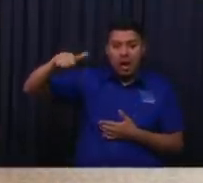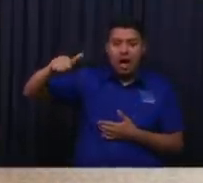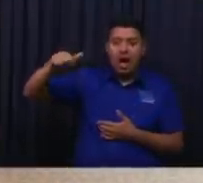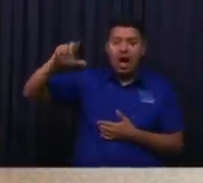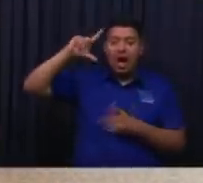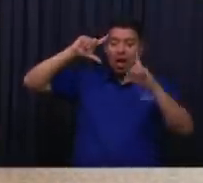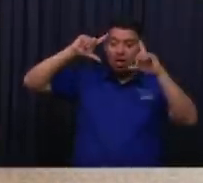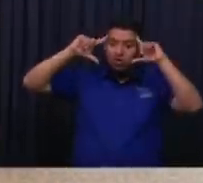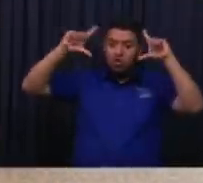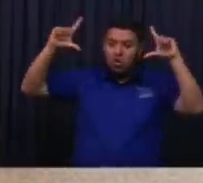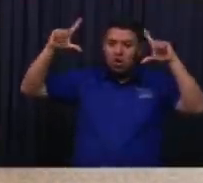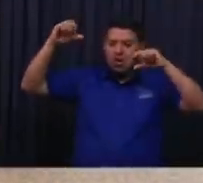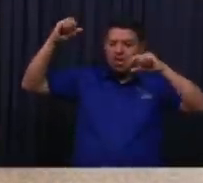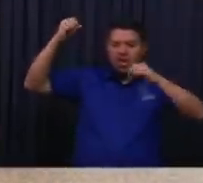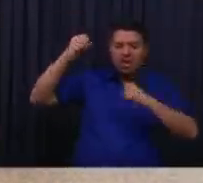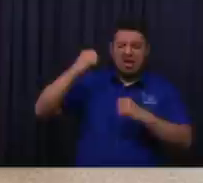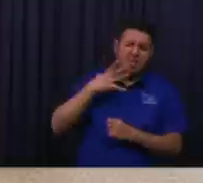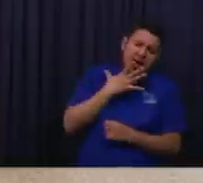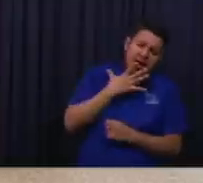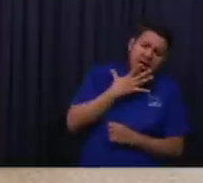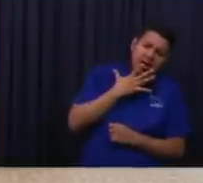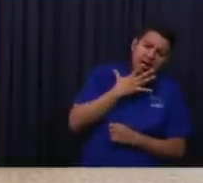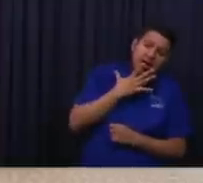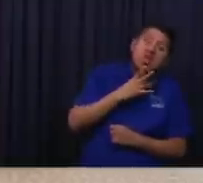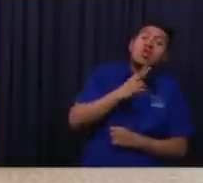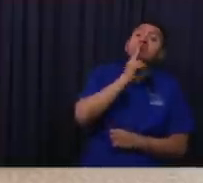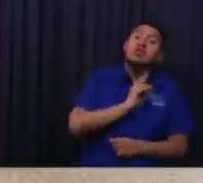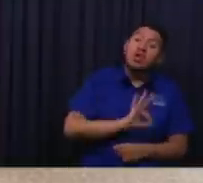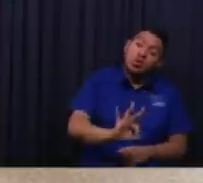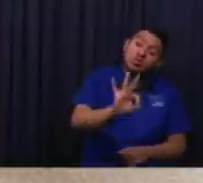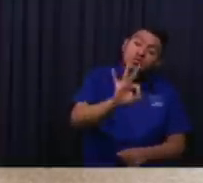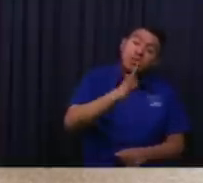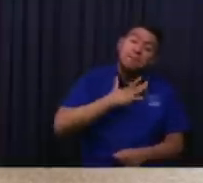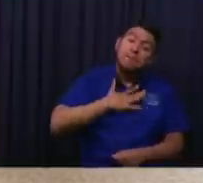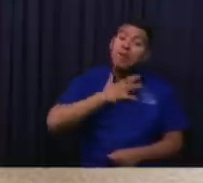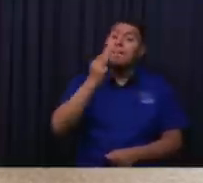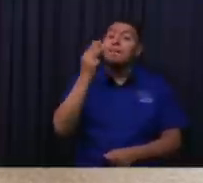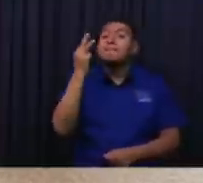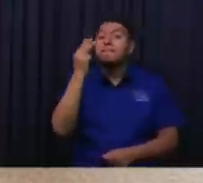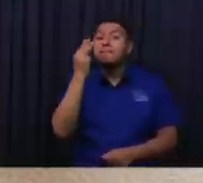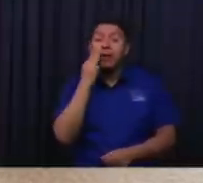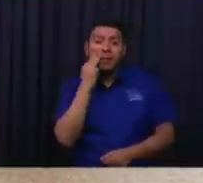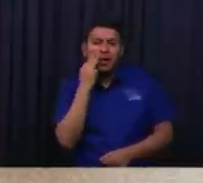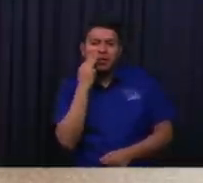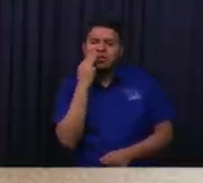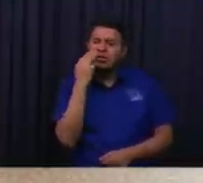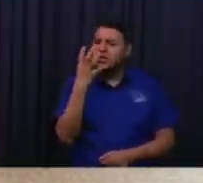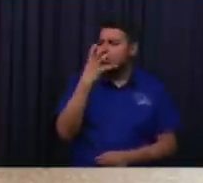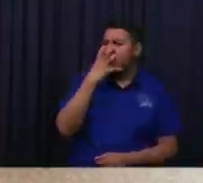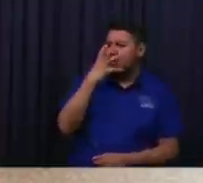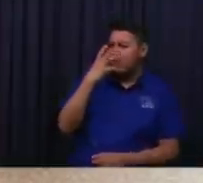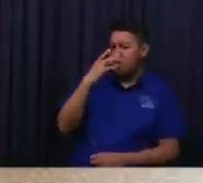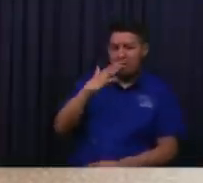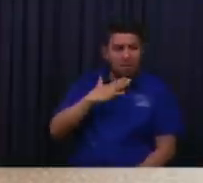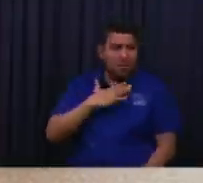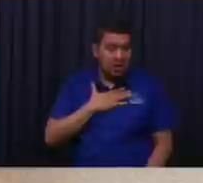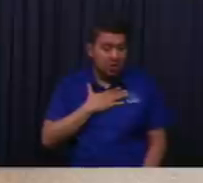Los hijos de mi madre se enojaron conmigo y me pusieron a guardar las